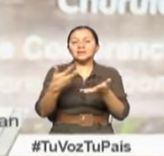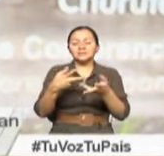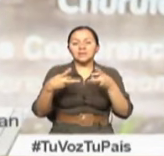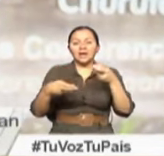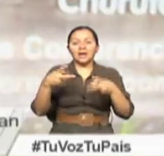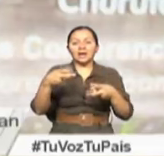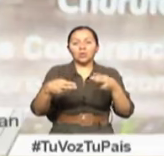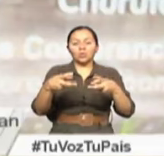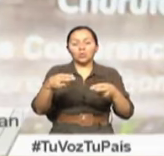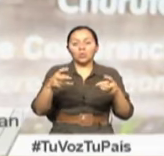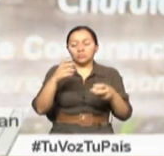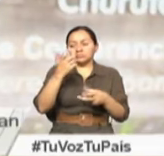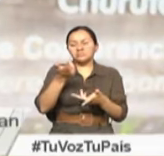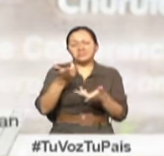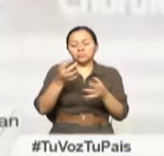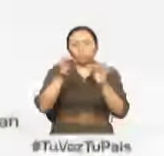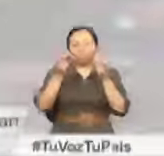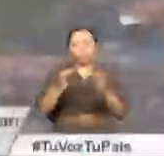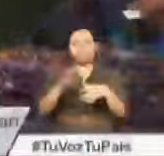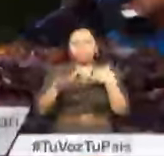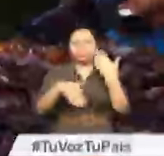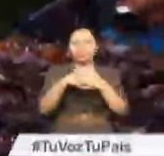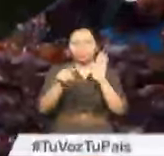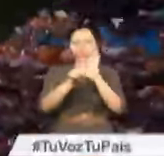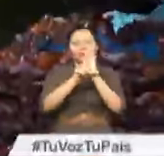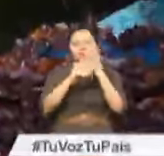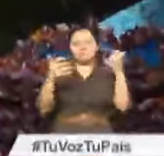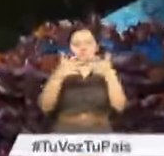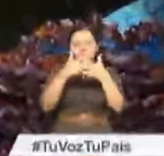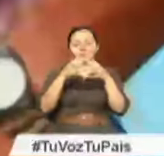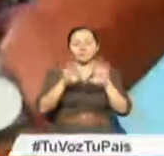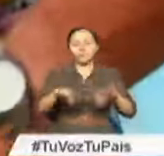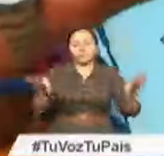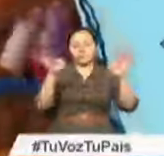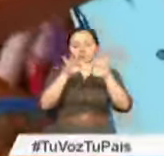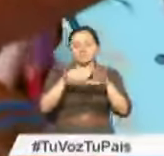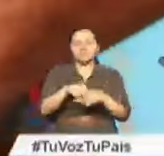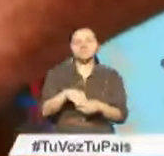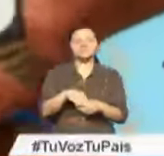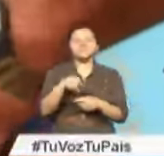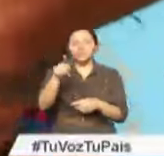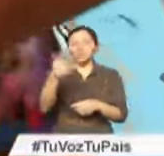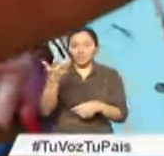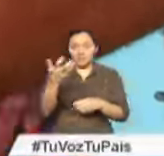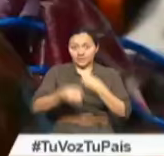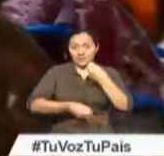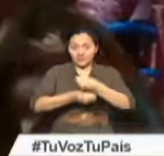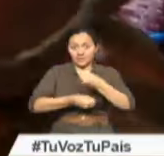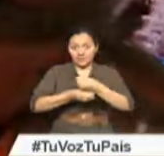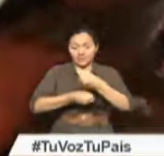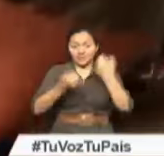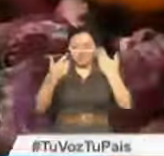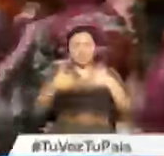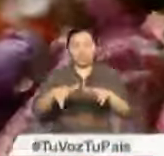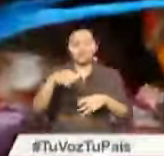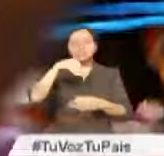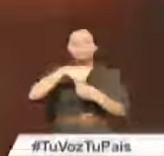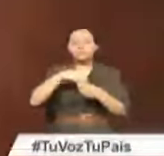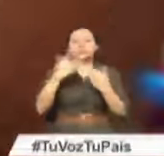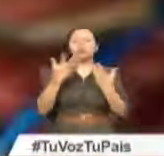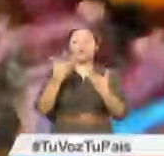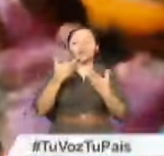cumplir lo que ya está en ley. Los pescadores artesanales que quieran ejercer su actividad en la reserva